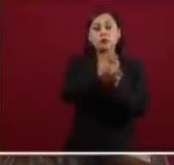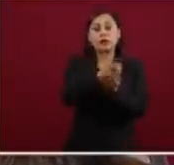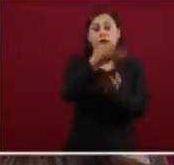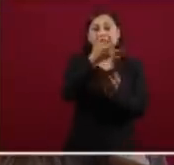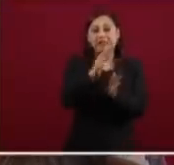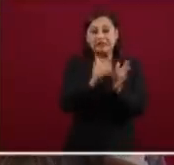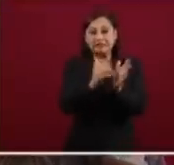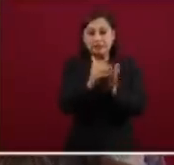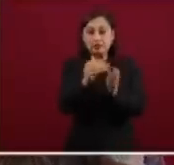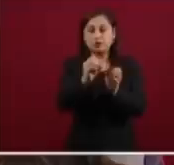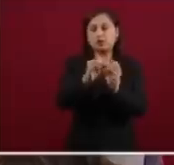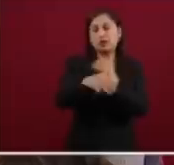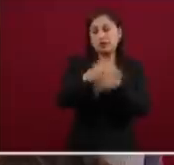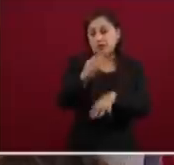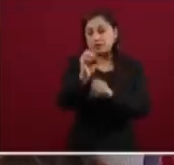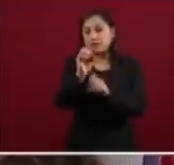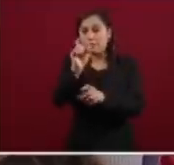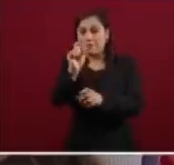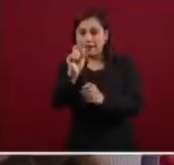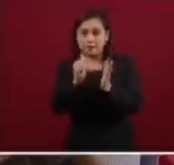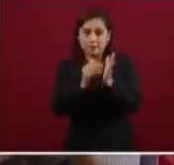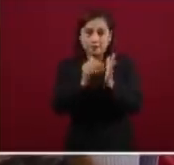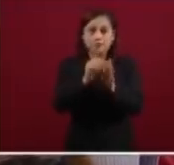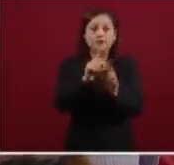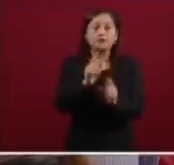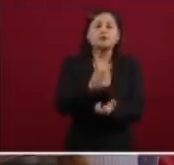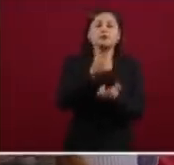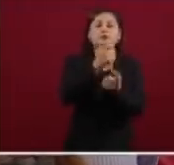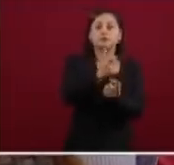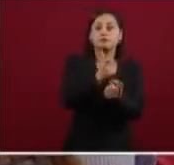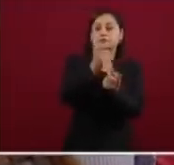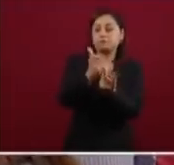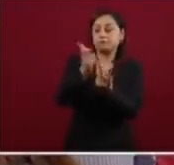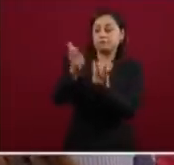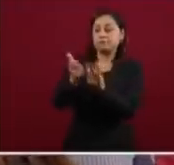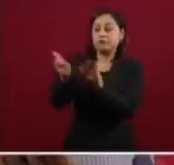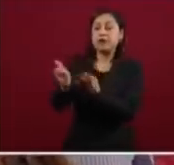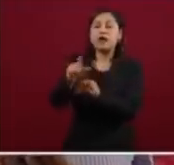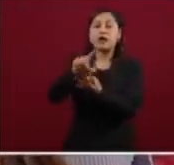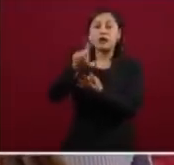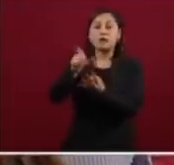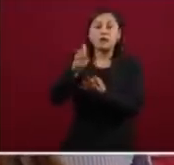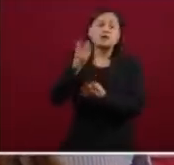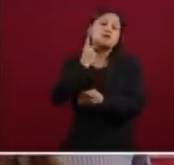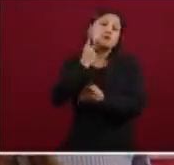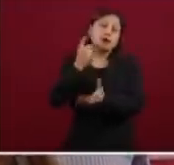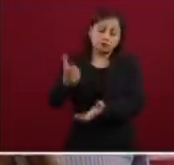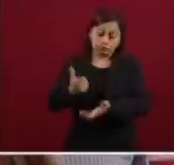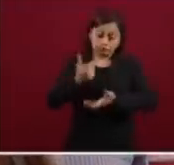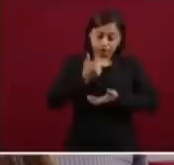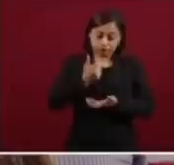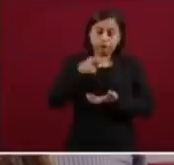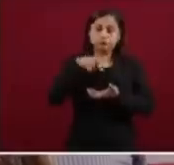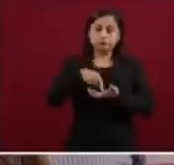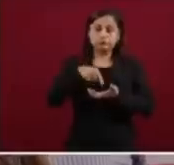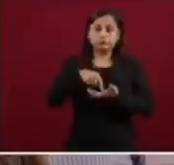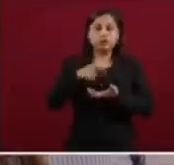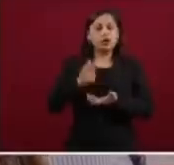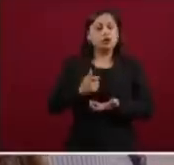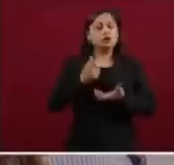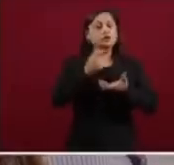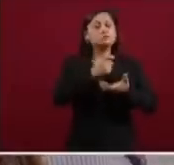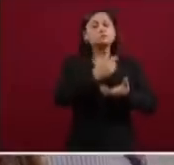y con ese dinero los diputados negociaban con presidentes municipales